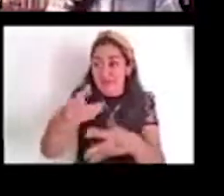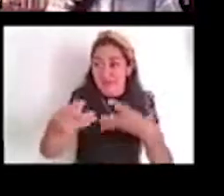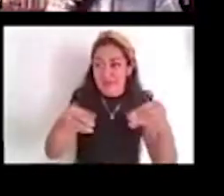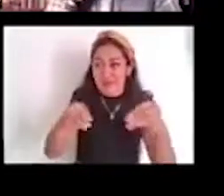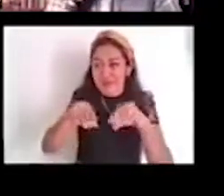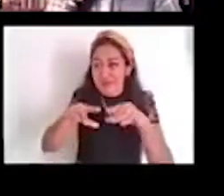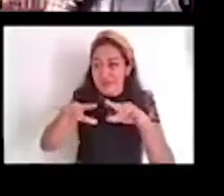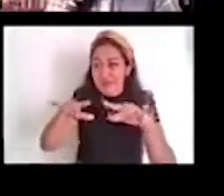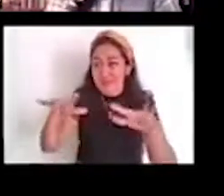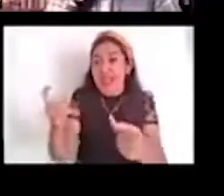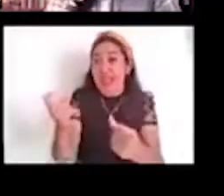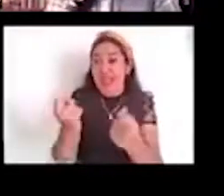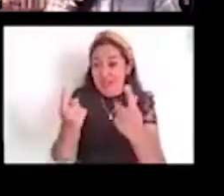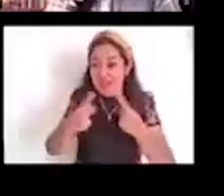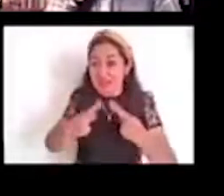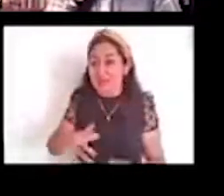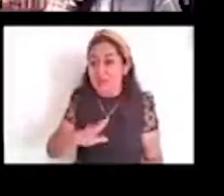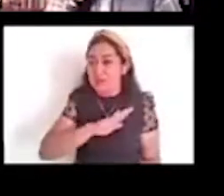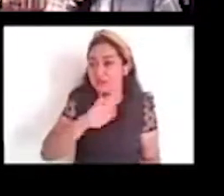Y